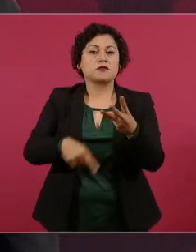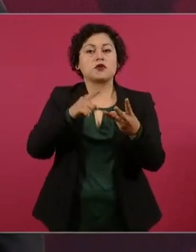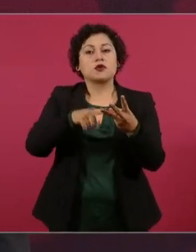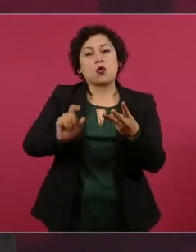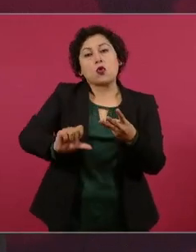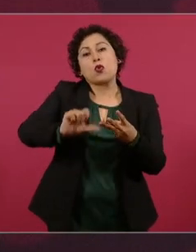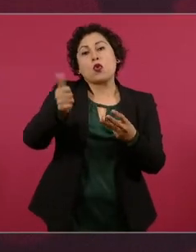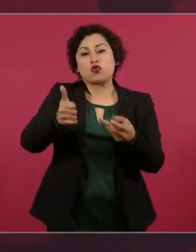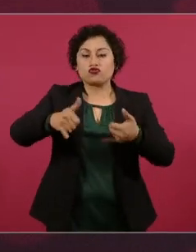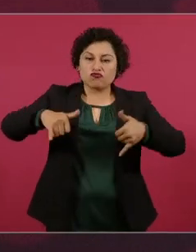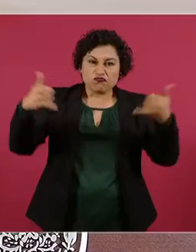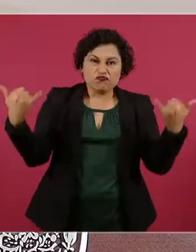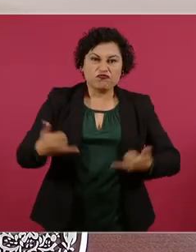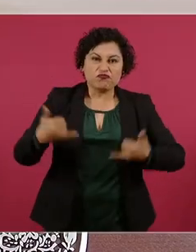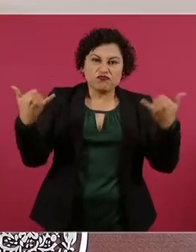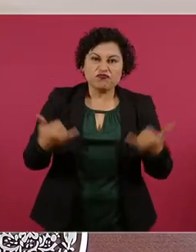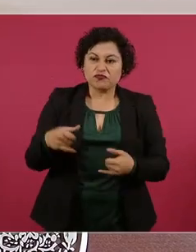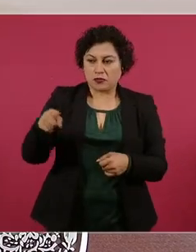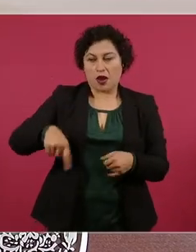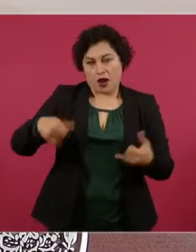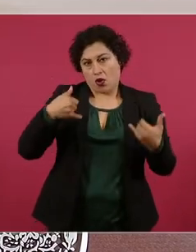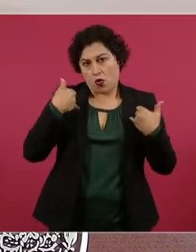que nos daba mucho dolor de cabeza.